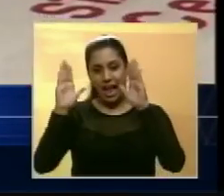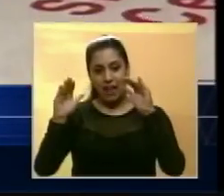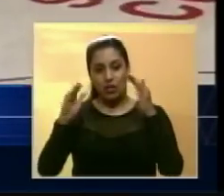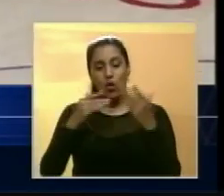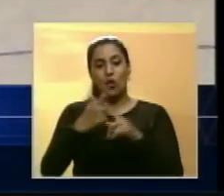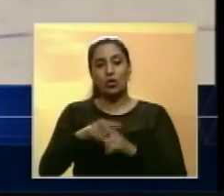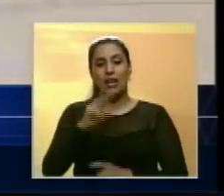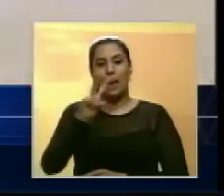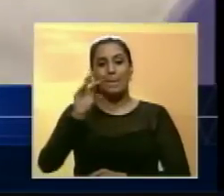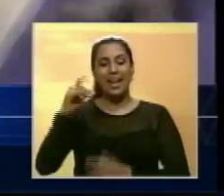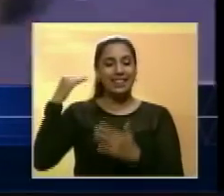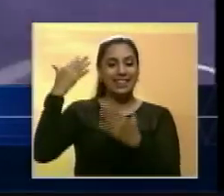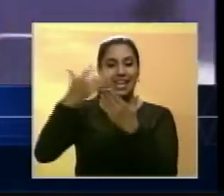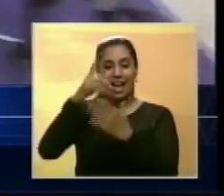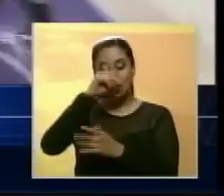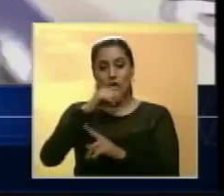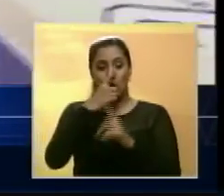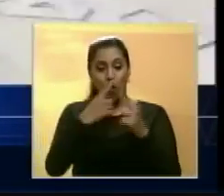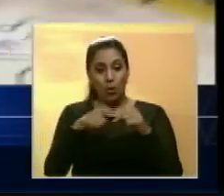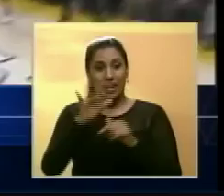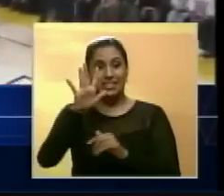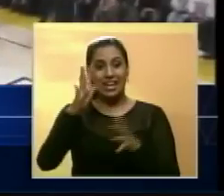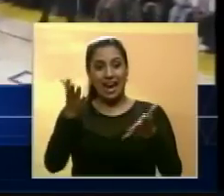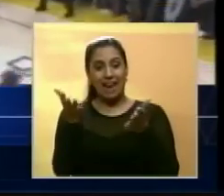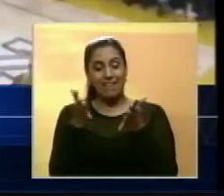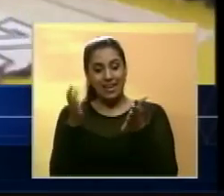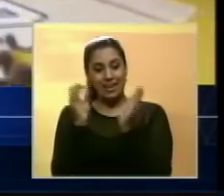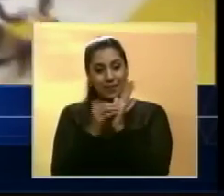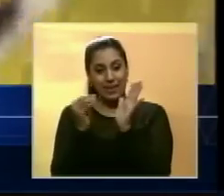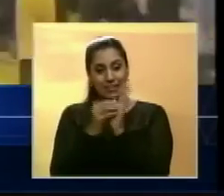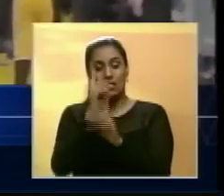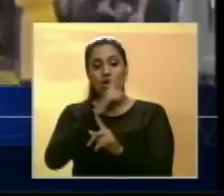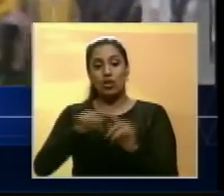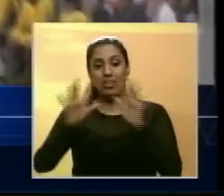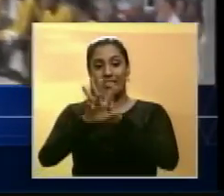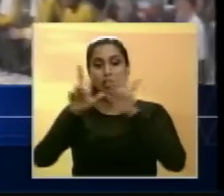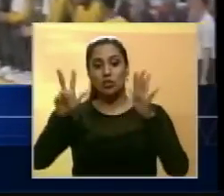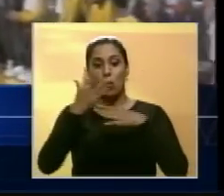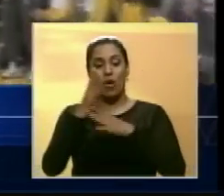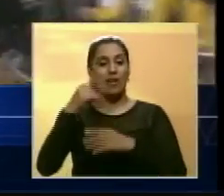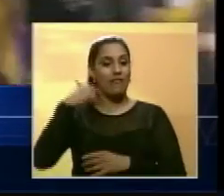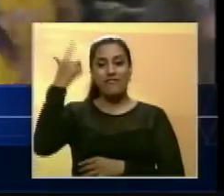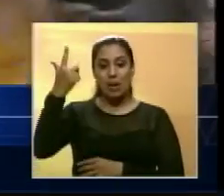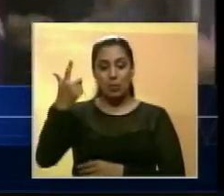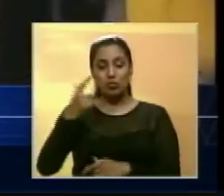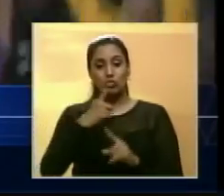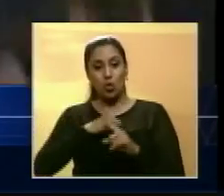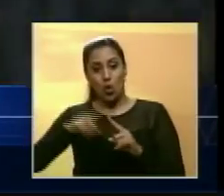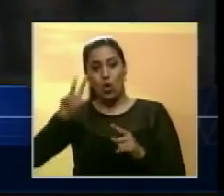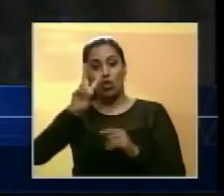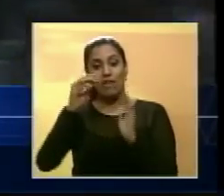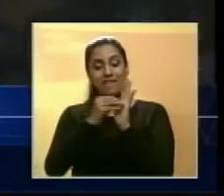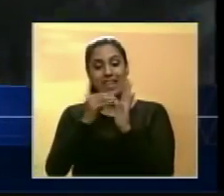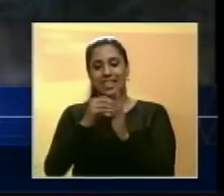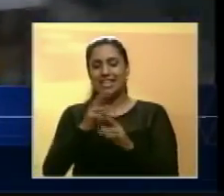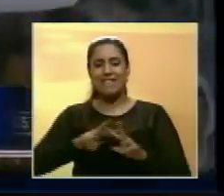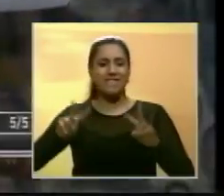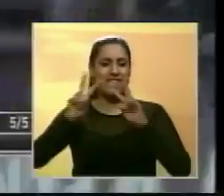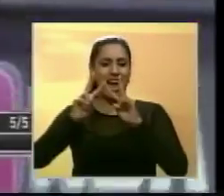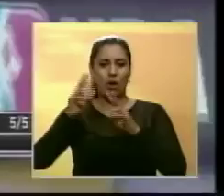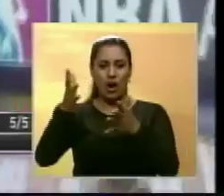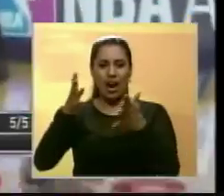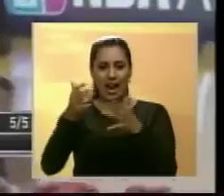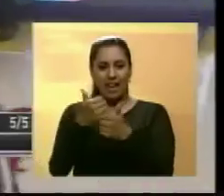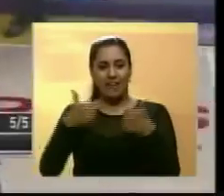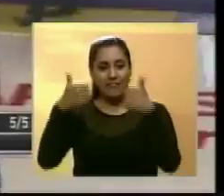total jugó 20 temporadas, ganó 5 campeonatos y disputó 18 Juegos de Estrellas. Además, fue 2 veces jugador más valioso de una final